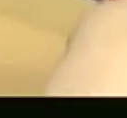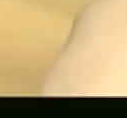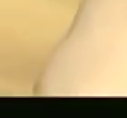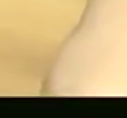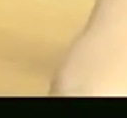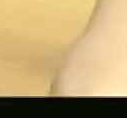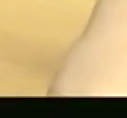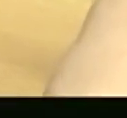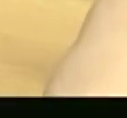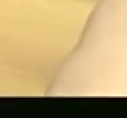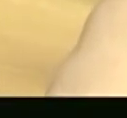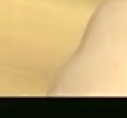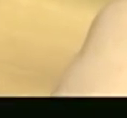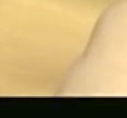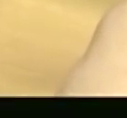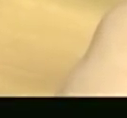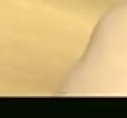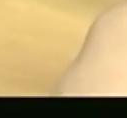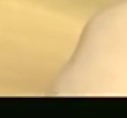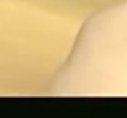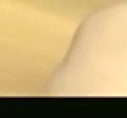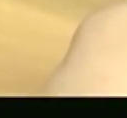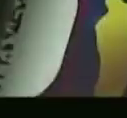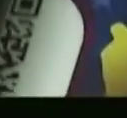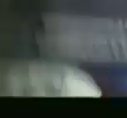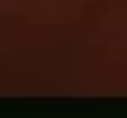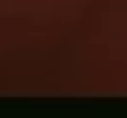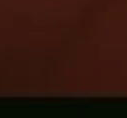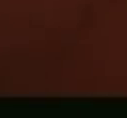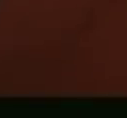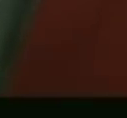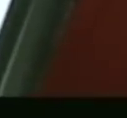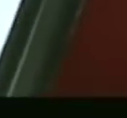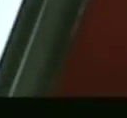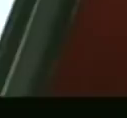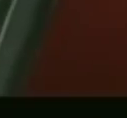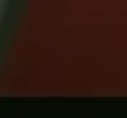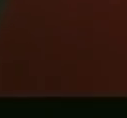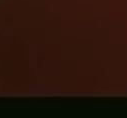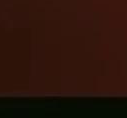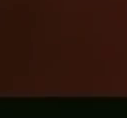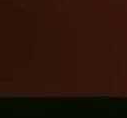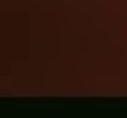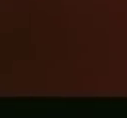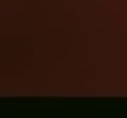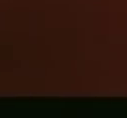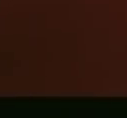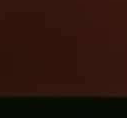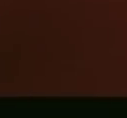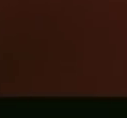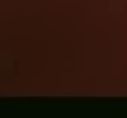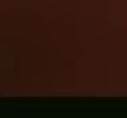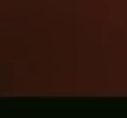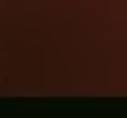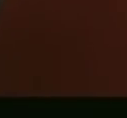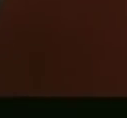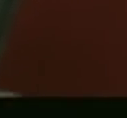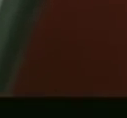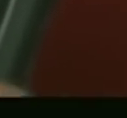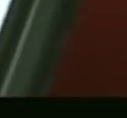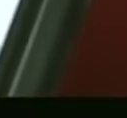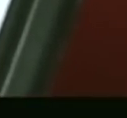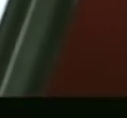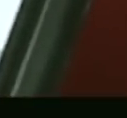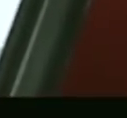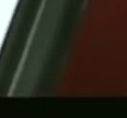Después escaneamos el carnet de la patria con el código QR. Entonces ahora nos dice, verifica tu número. Tenemos que colocar nuestro número